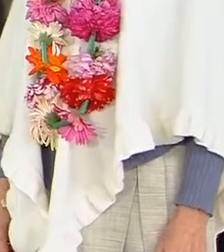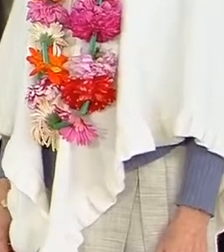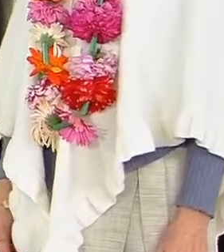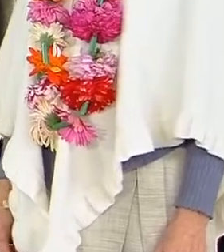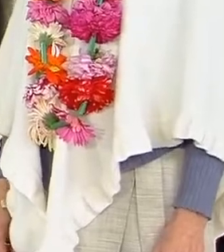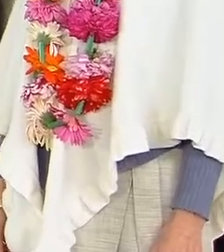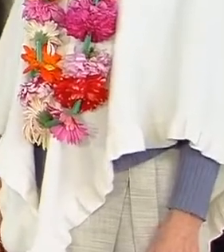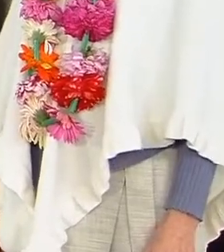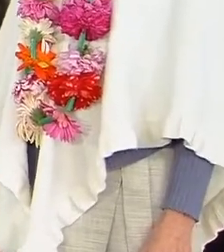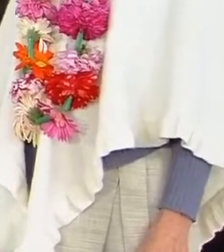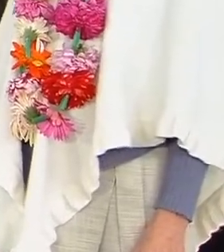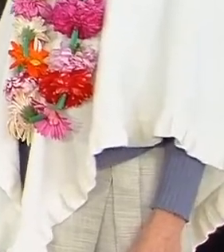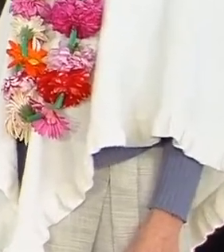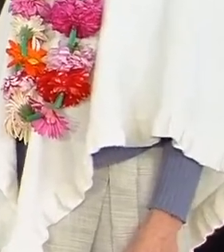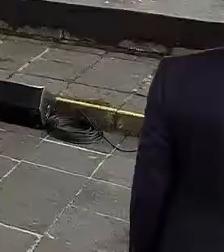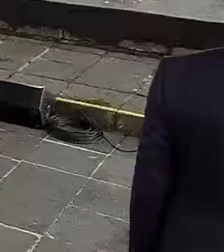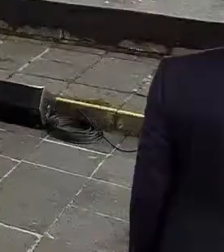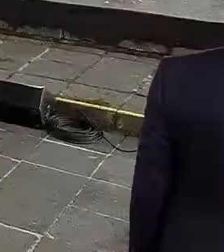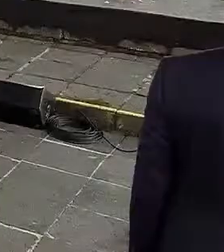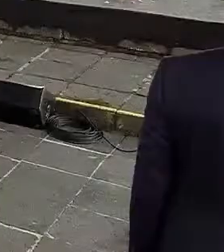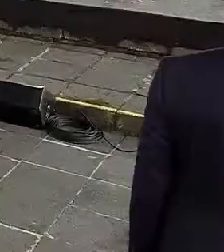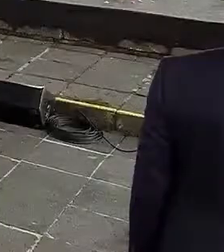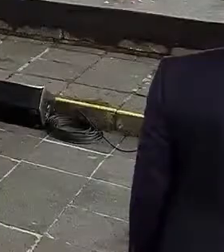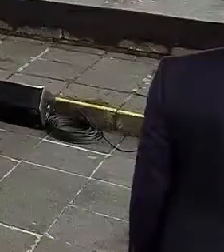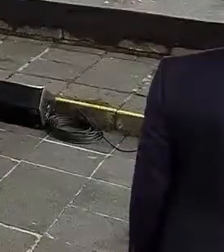Xochitlali, Impakayo nemilis